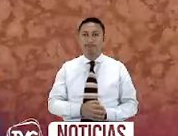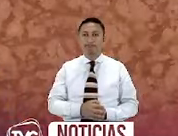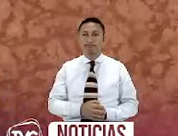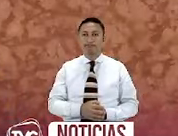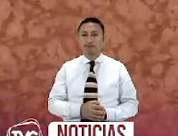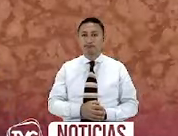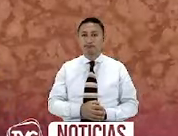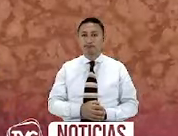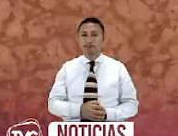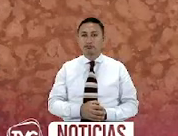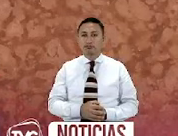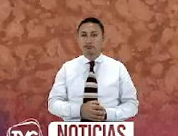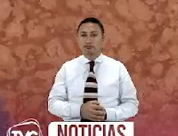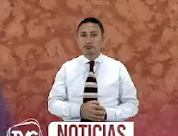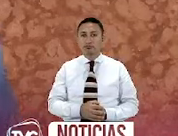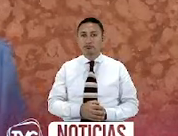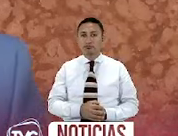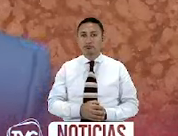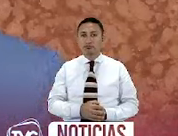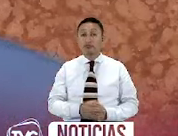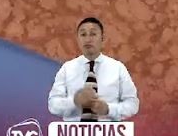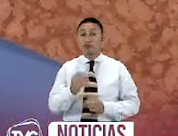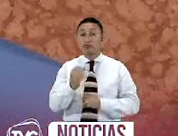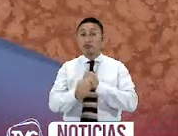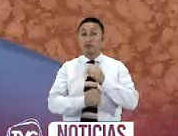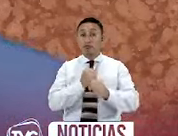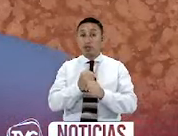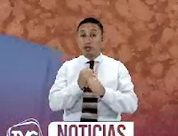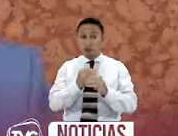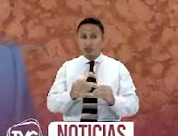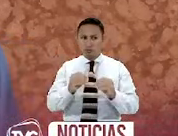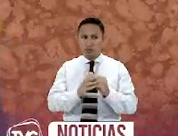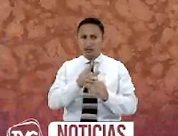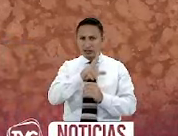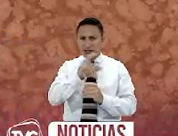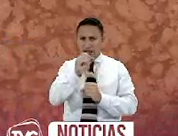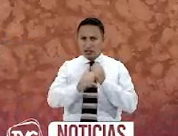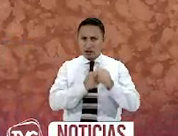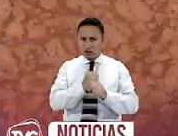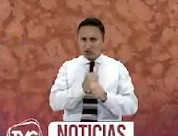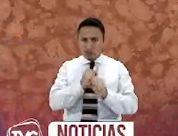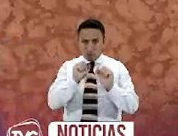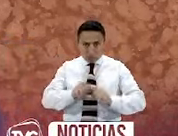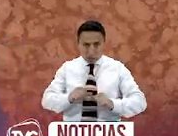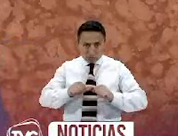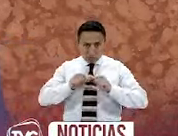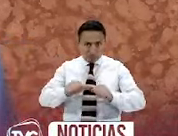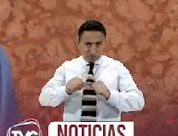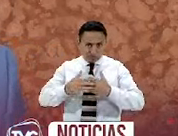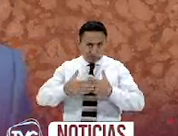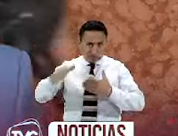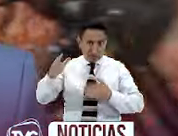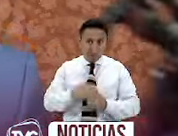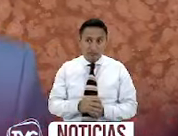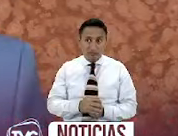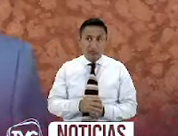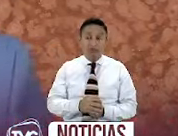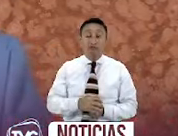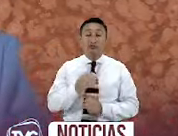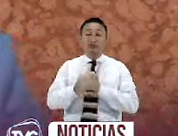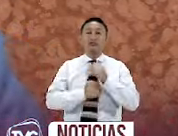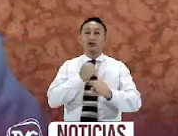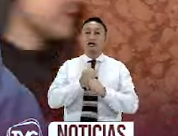sostenible el endurecimiento de penas a 30 años? ¿Es sostenible incrementar o duplicar o tal vez